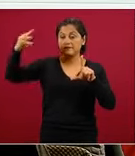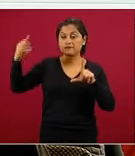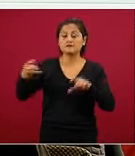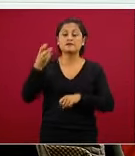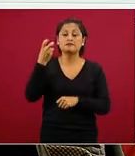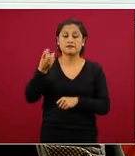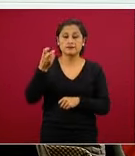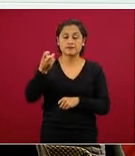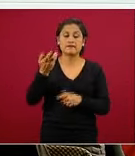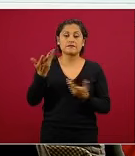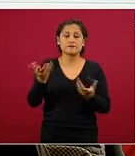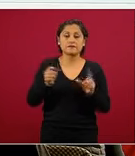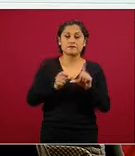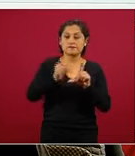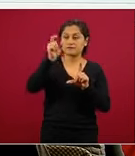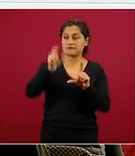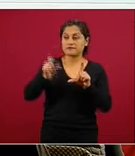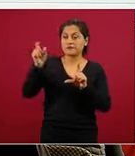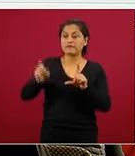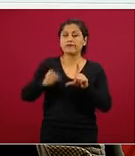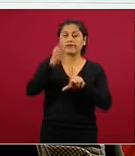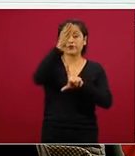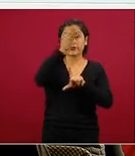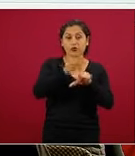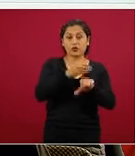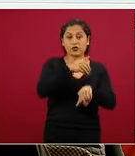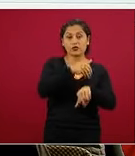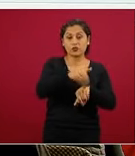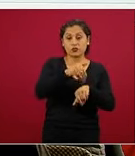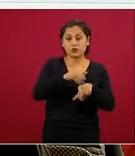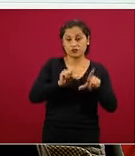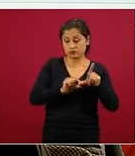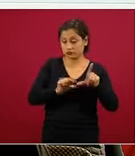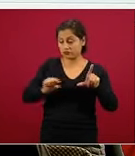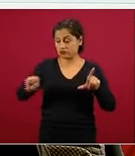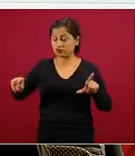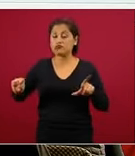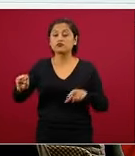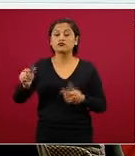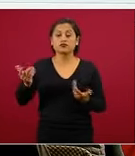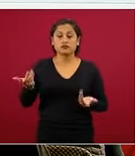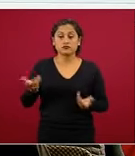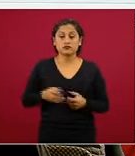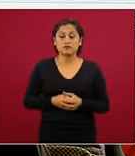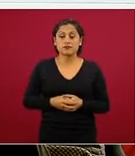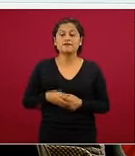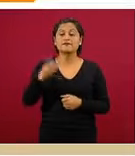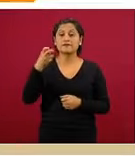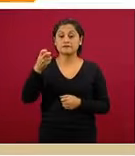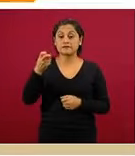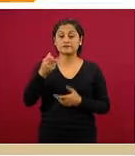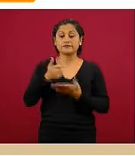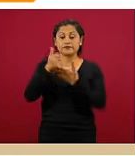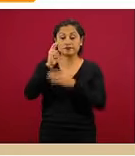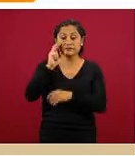y de acuerdo a los números que están aquí, se puede interpretar cuál es el tamaño de